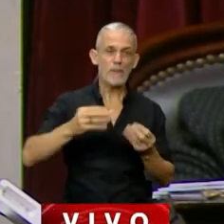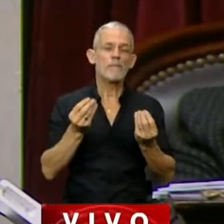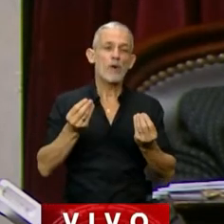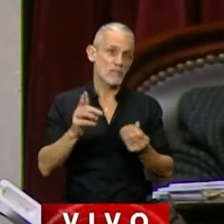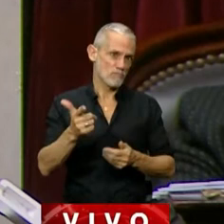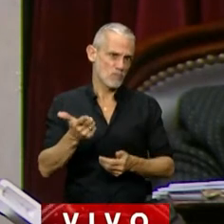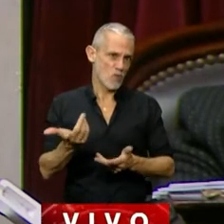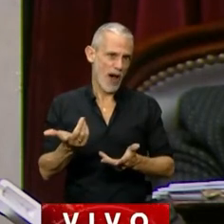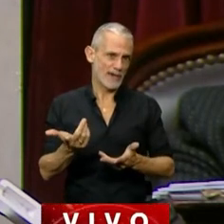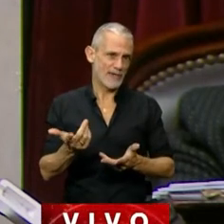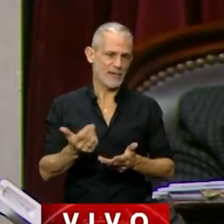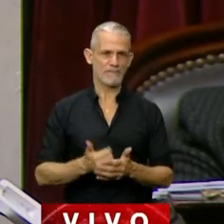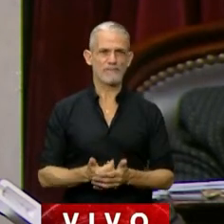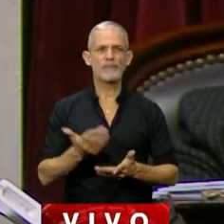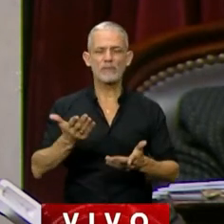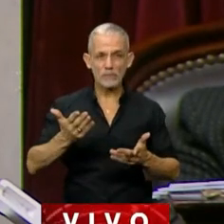tener